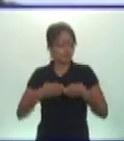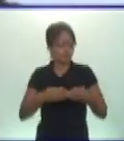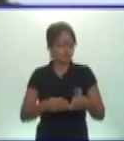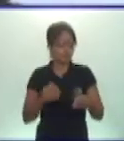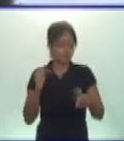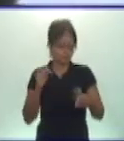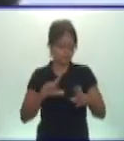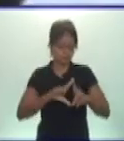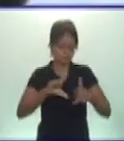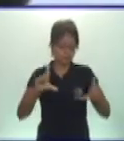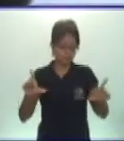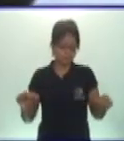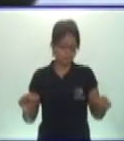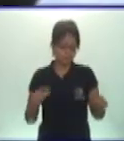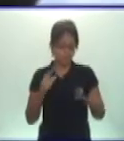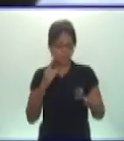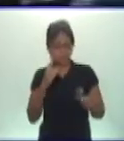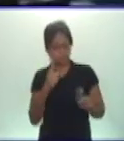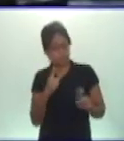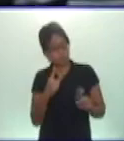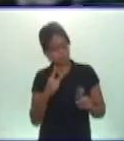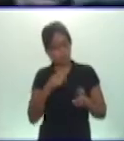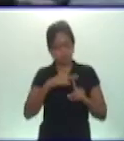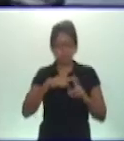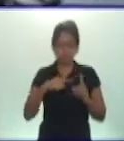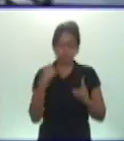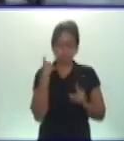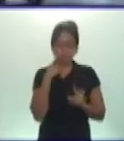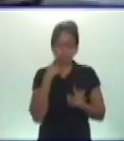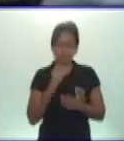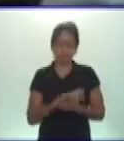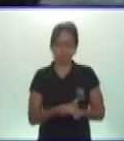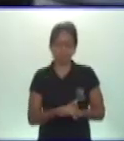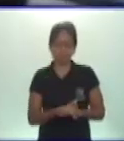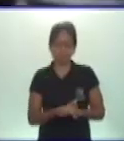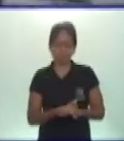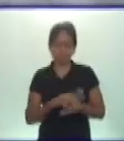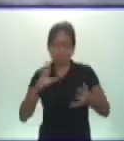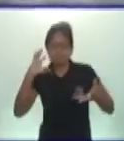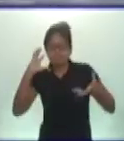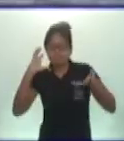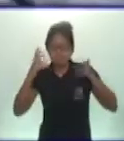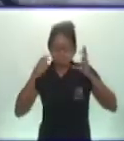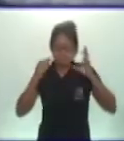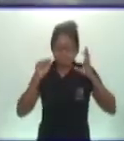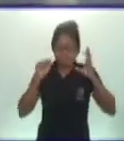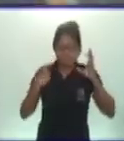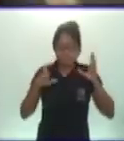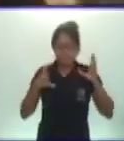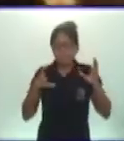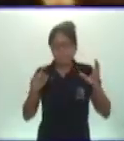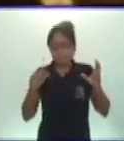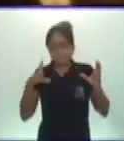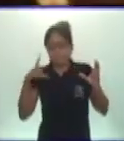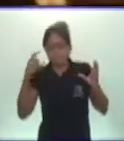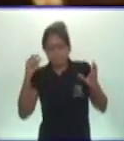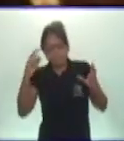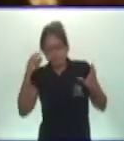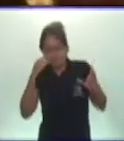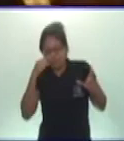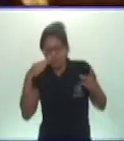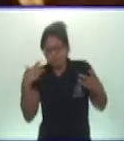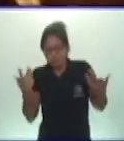después, y ante la confusión que Colón genera porque deja en su diario